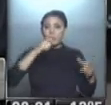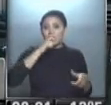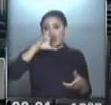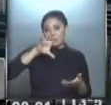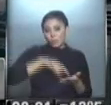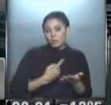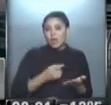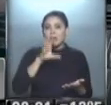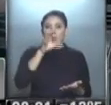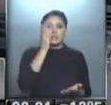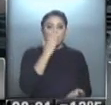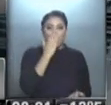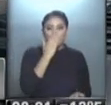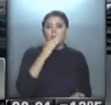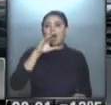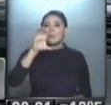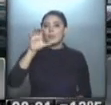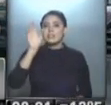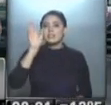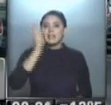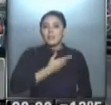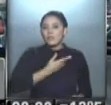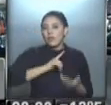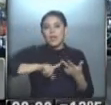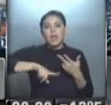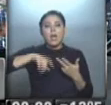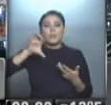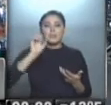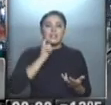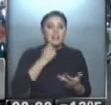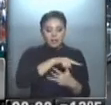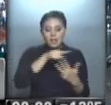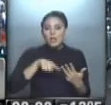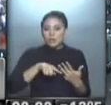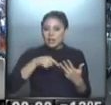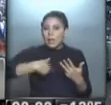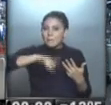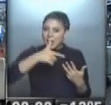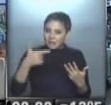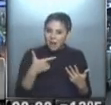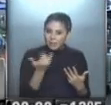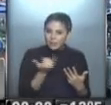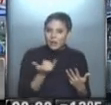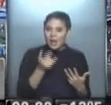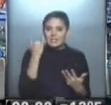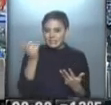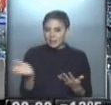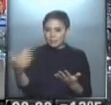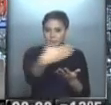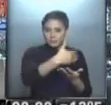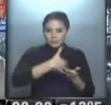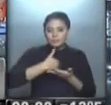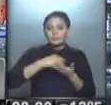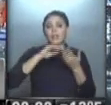de buenos aires la provincia de córdoba la provincia de santa fe la provincia de entre ríos son en donde más armas se han recolectado